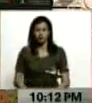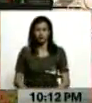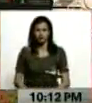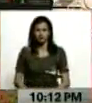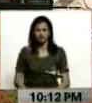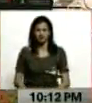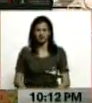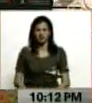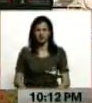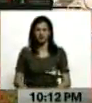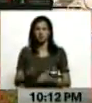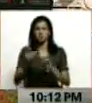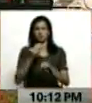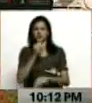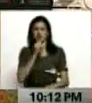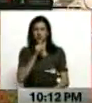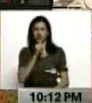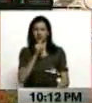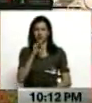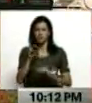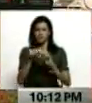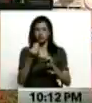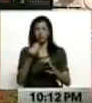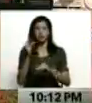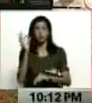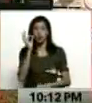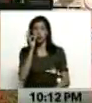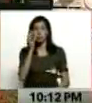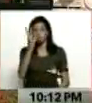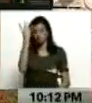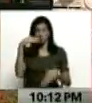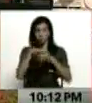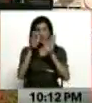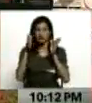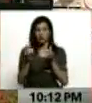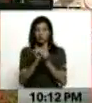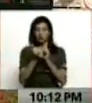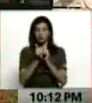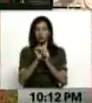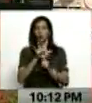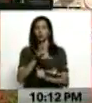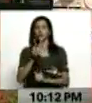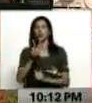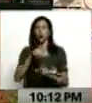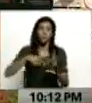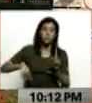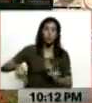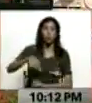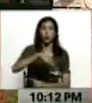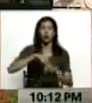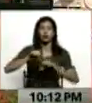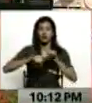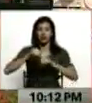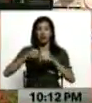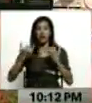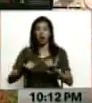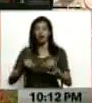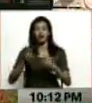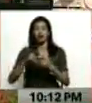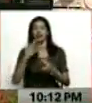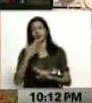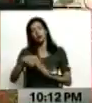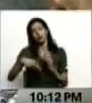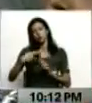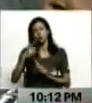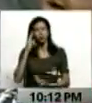podemos a ver quién más mandó mensaje por aquí Ah bueno mervin dice que 52 vueltas al táchira se Está